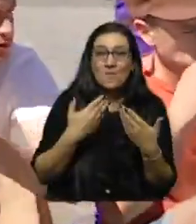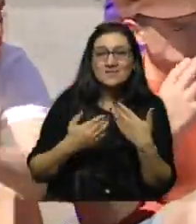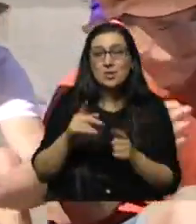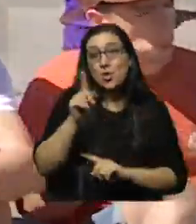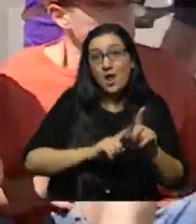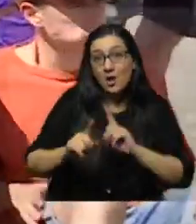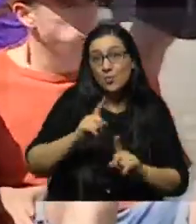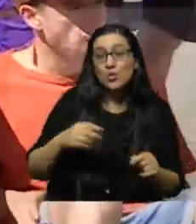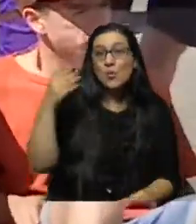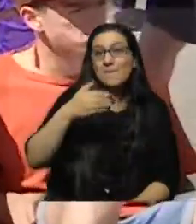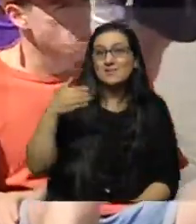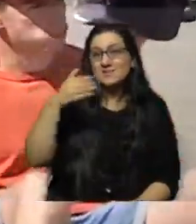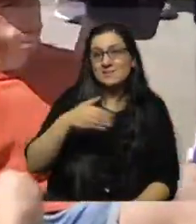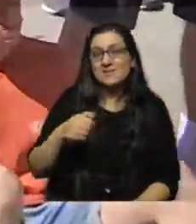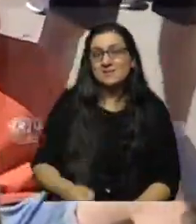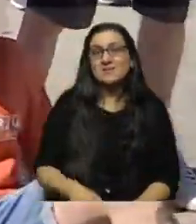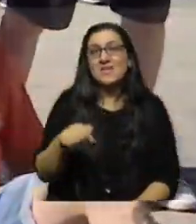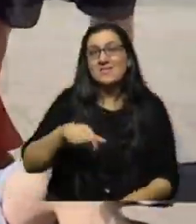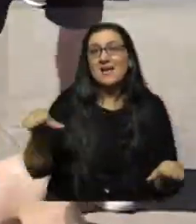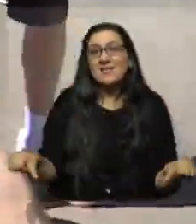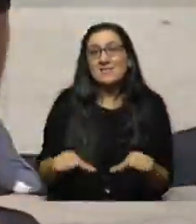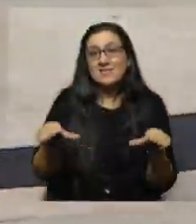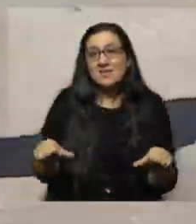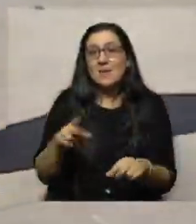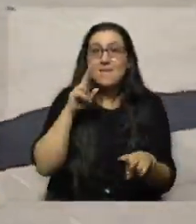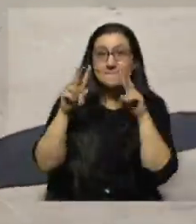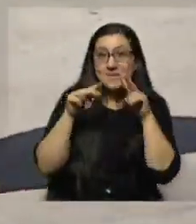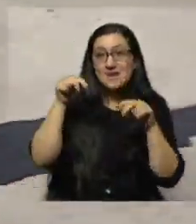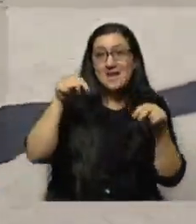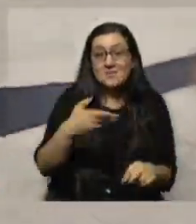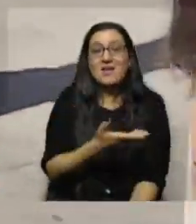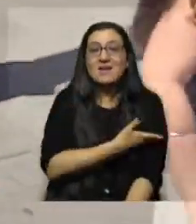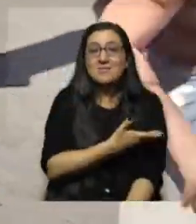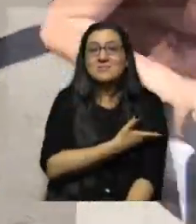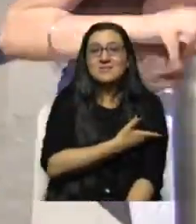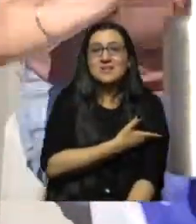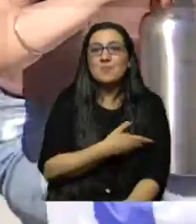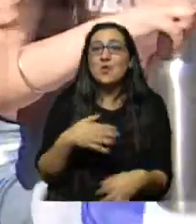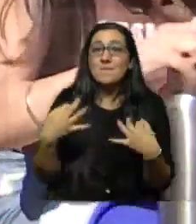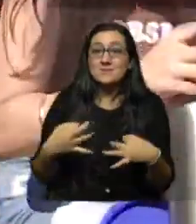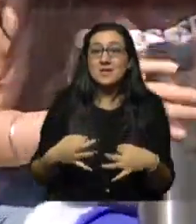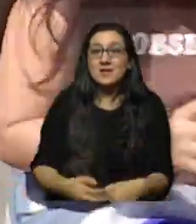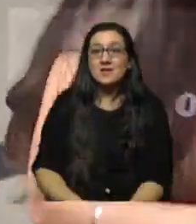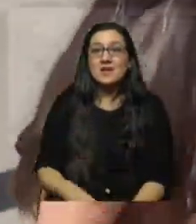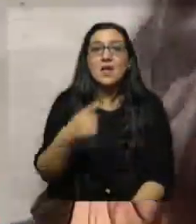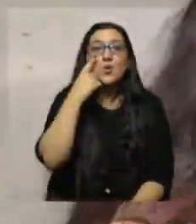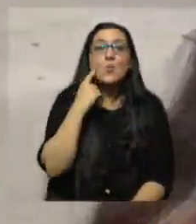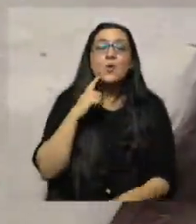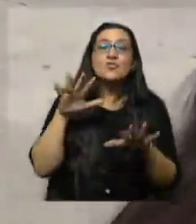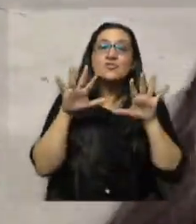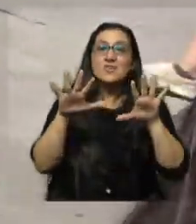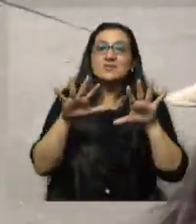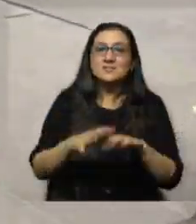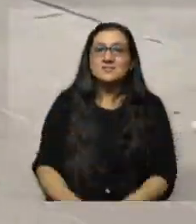de los participantes de esta actividad. Miren, acá hay una camiseta que es muy particular, es la número 10, acércate un